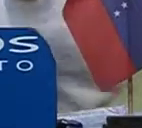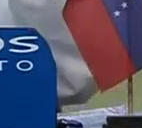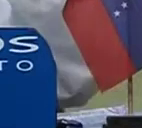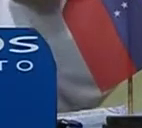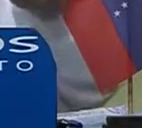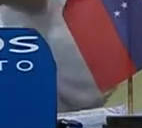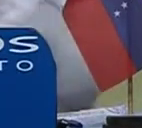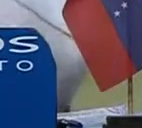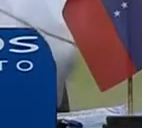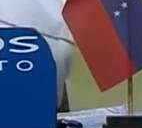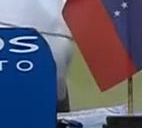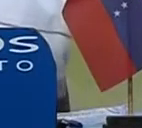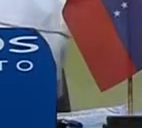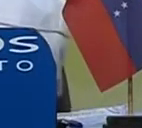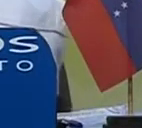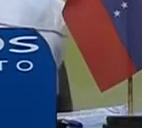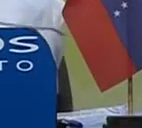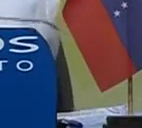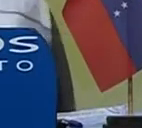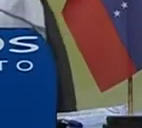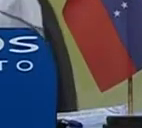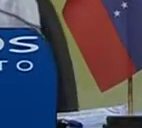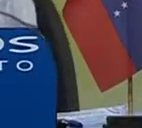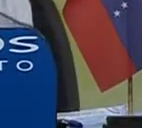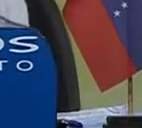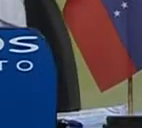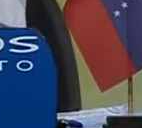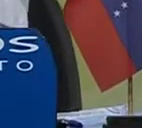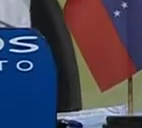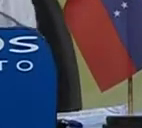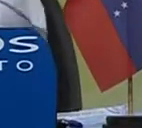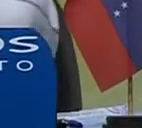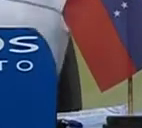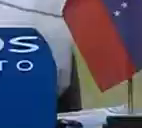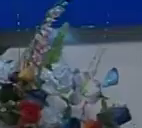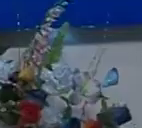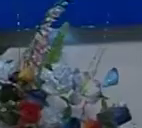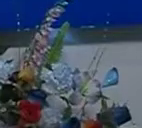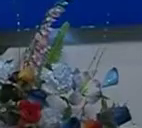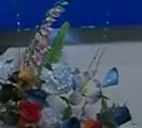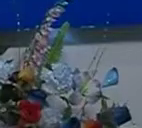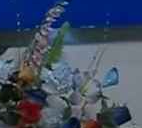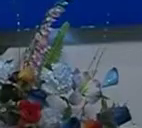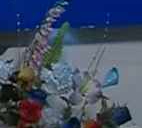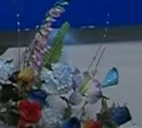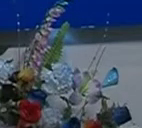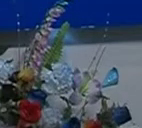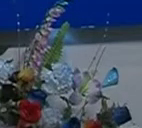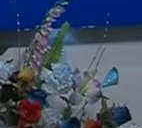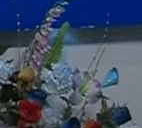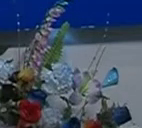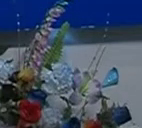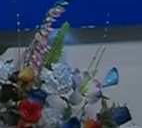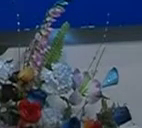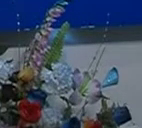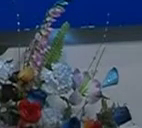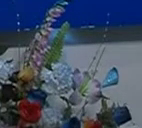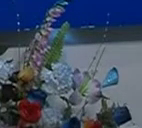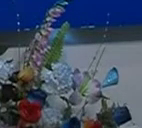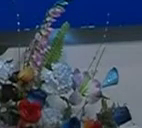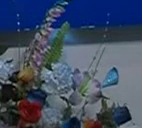no tiene rienda. La rienda del marido es la mujer. Y la rienda de la mujer es el marido. La rienda de los hijos